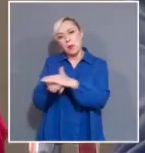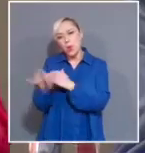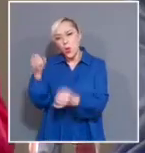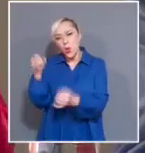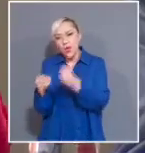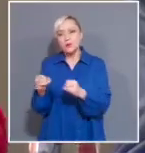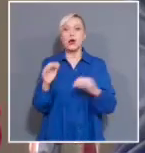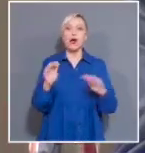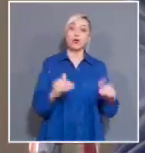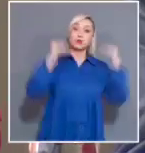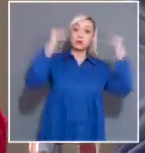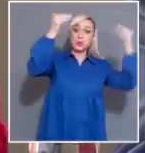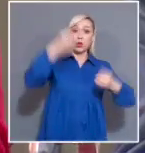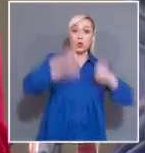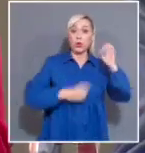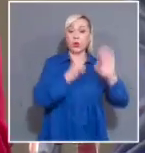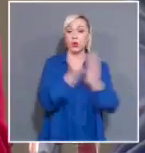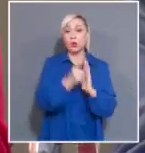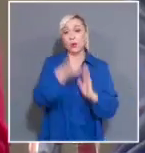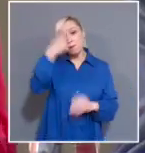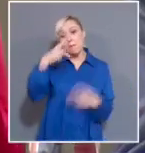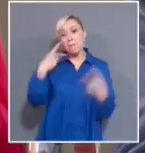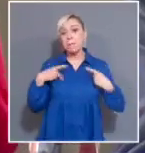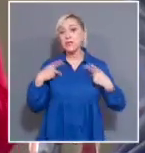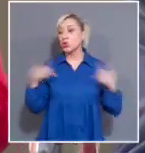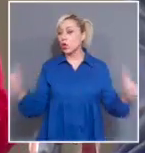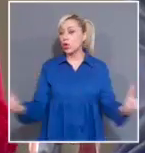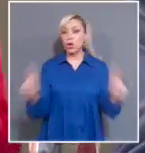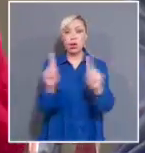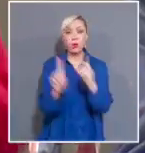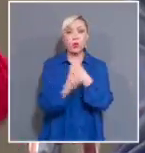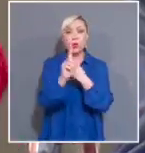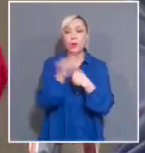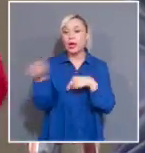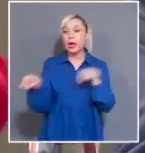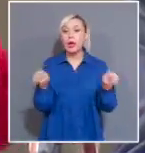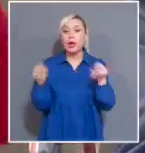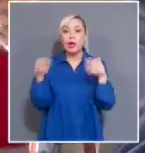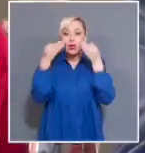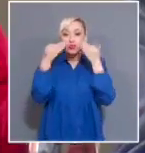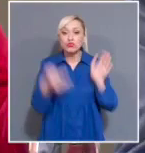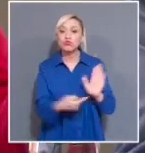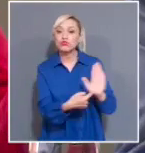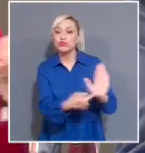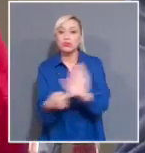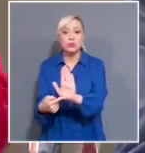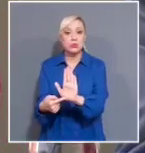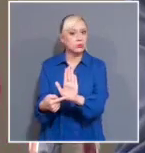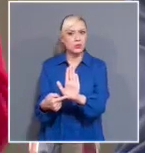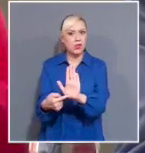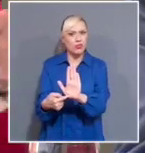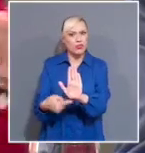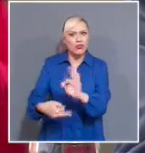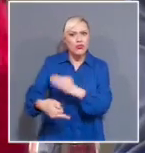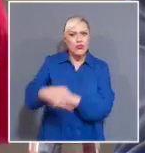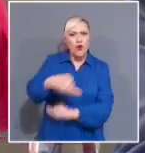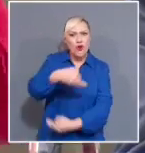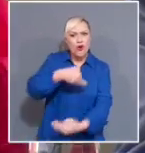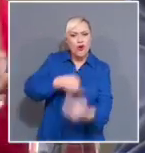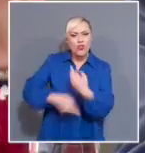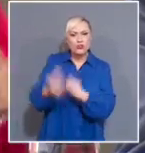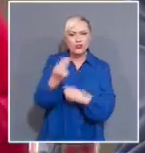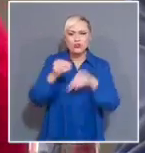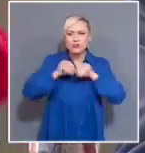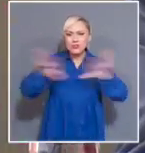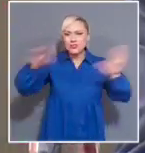se necesita la ayuda y lo digo como ciudadana decir que se comunique lo que se resuelve solo de comunicar como